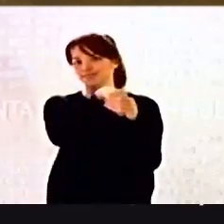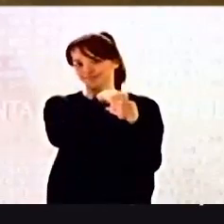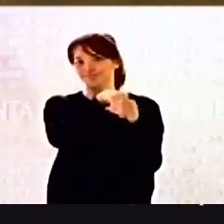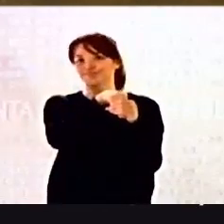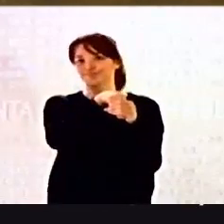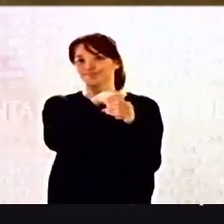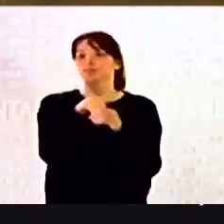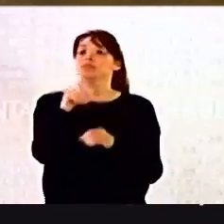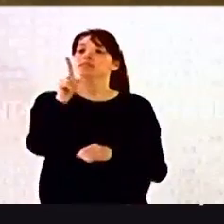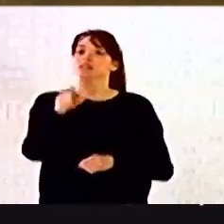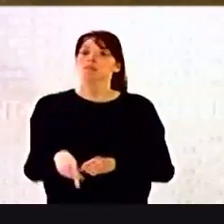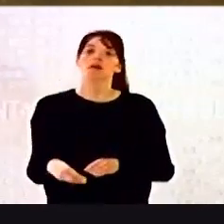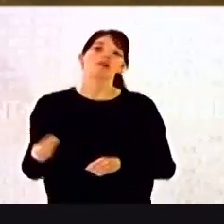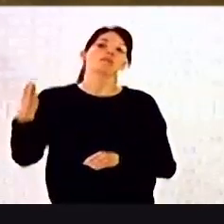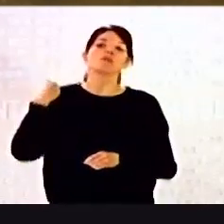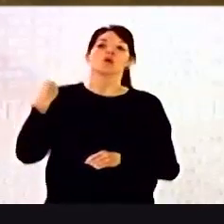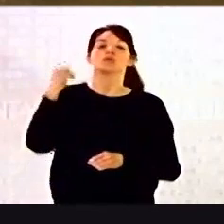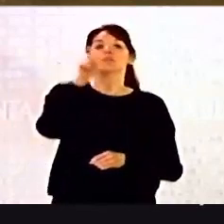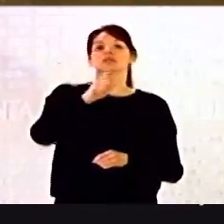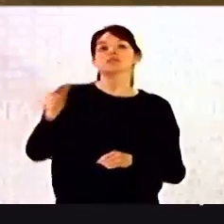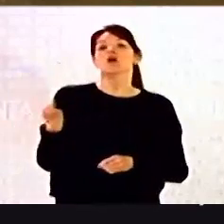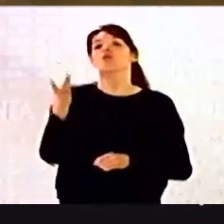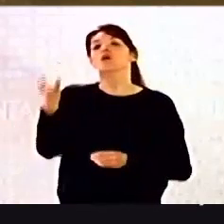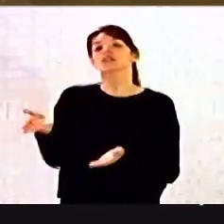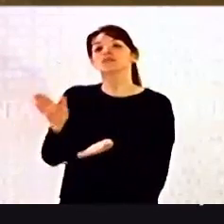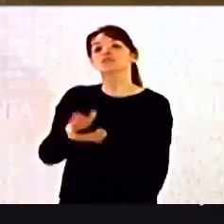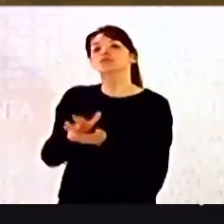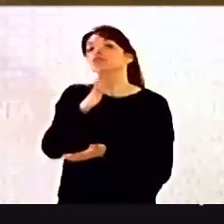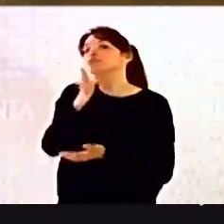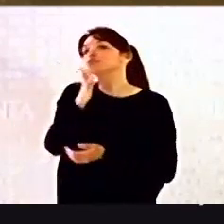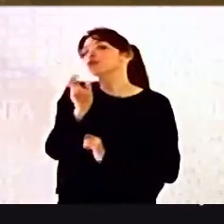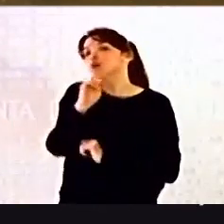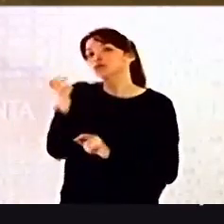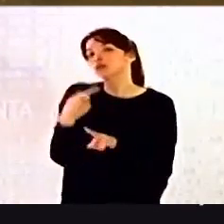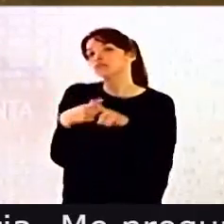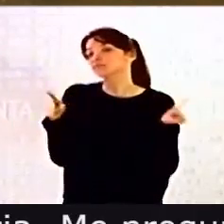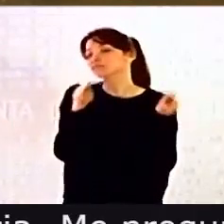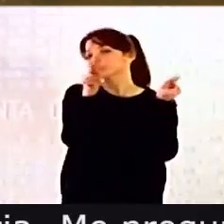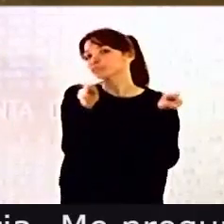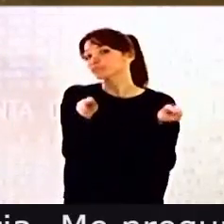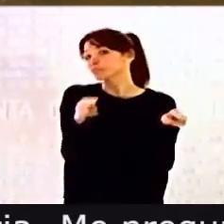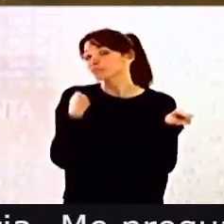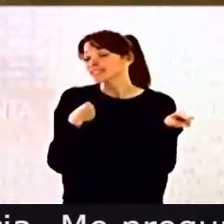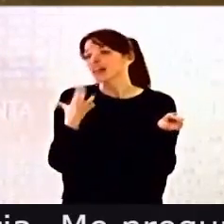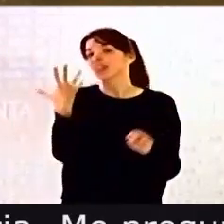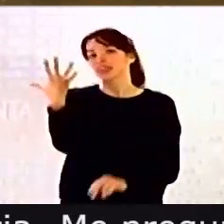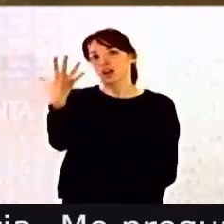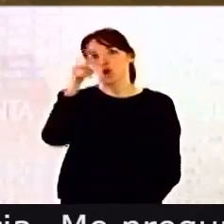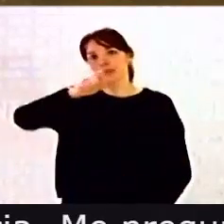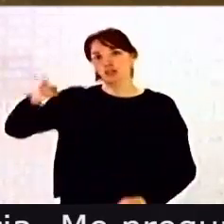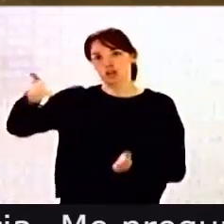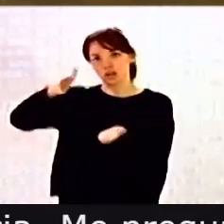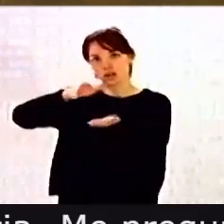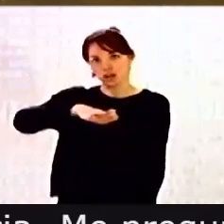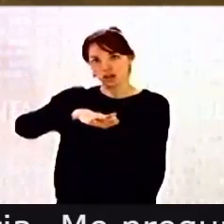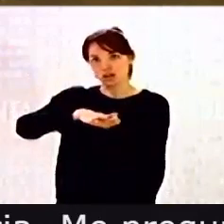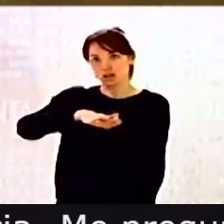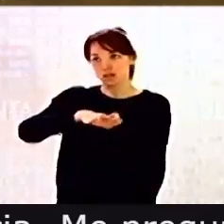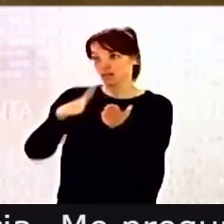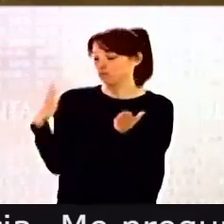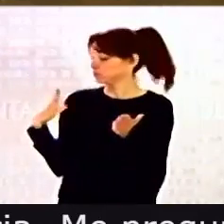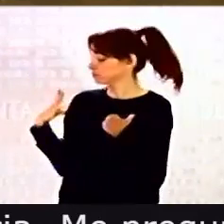Y me preguntaba cuántos fallecidos habían fallecido por otra causa en el Cuartillo. 5 personas a día de hoy, en este periodo,